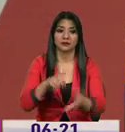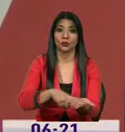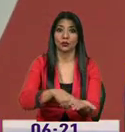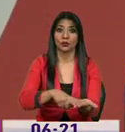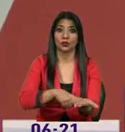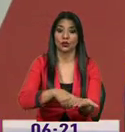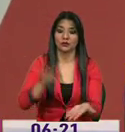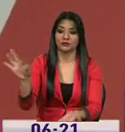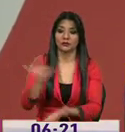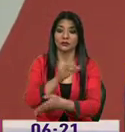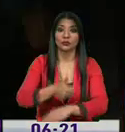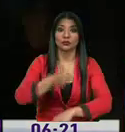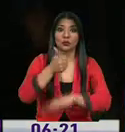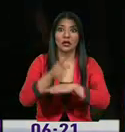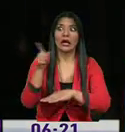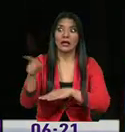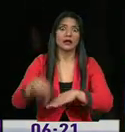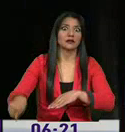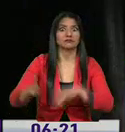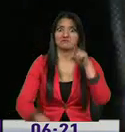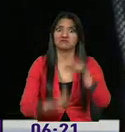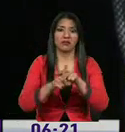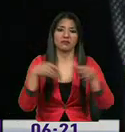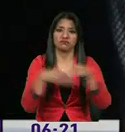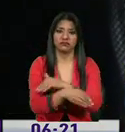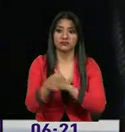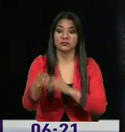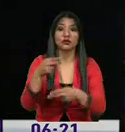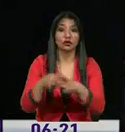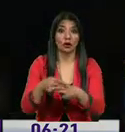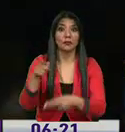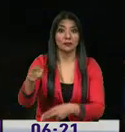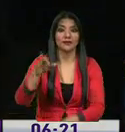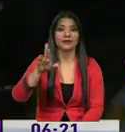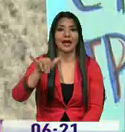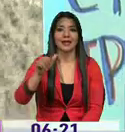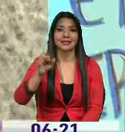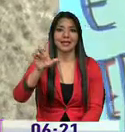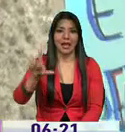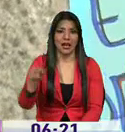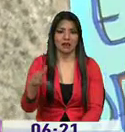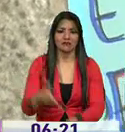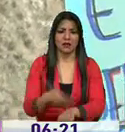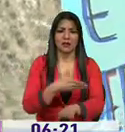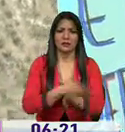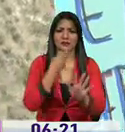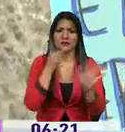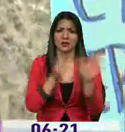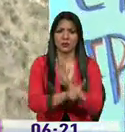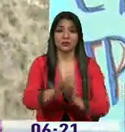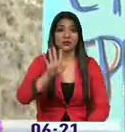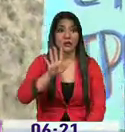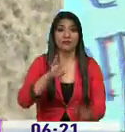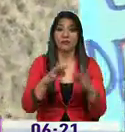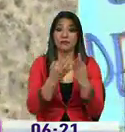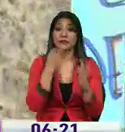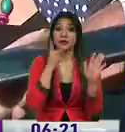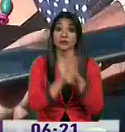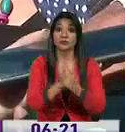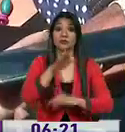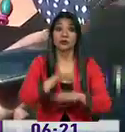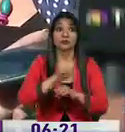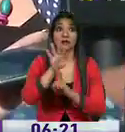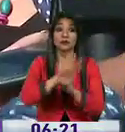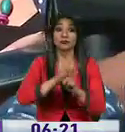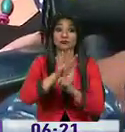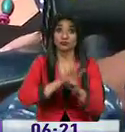elegir a las autoridades. En una de las listas figuraba el nombre de Taricel B., denunciado por 5 familias por presunto abuso sexual. Eso